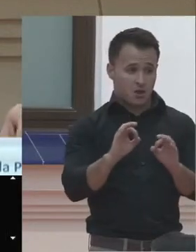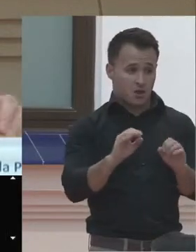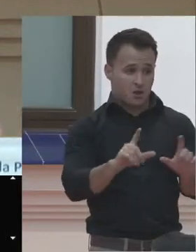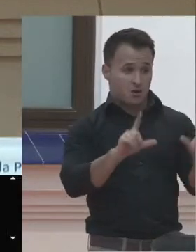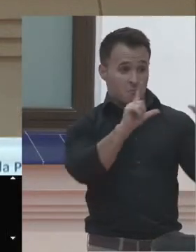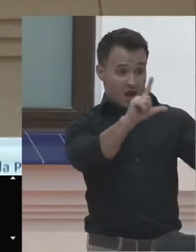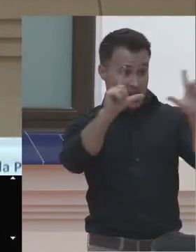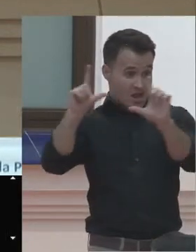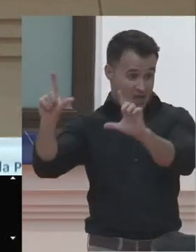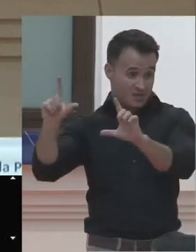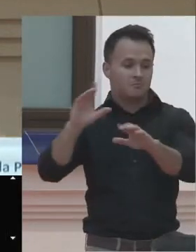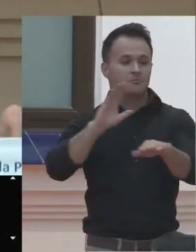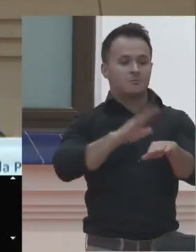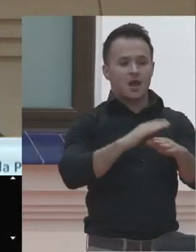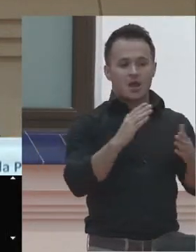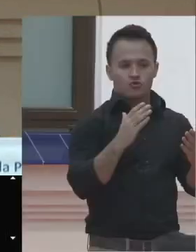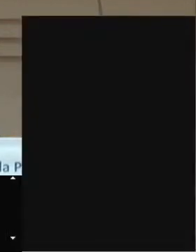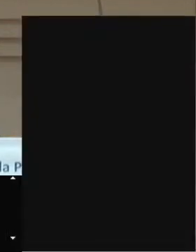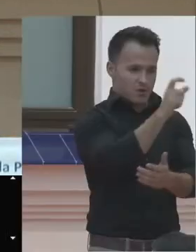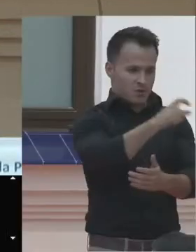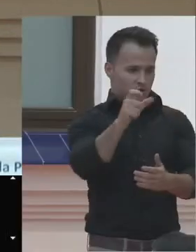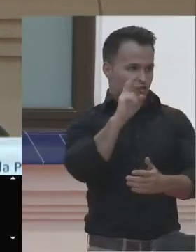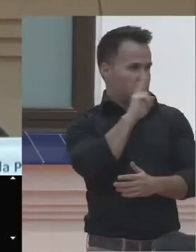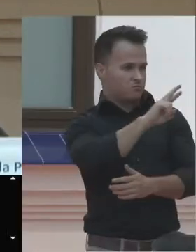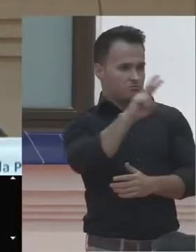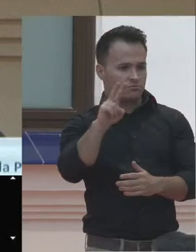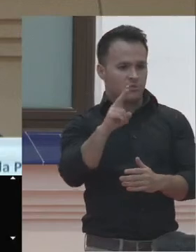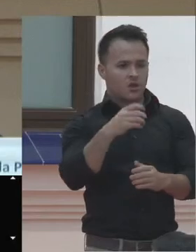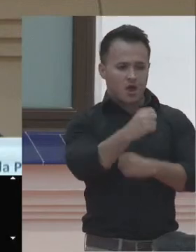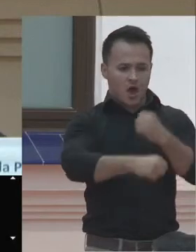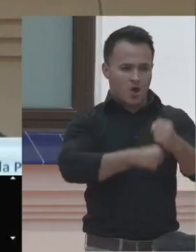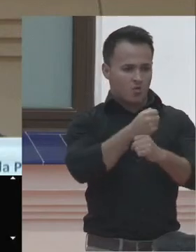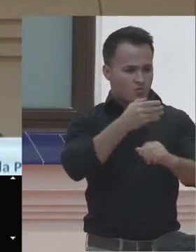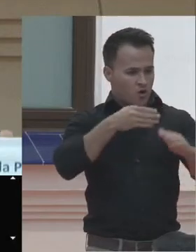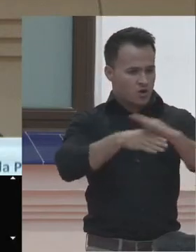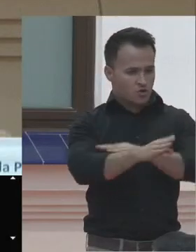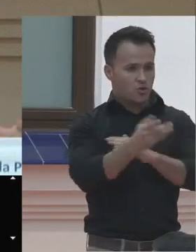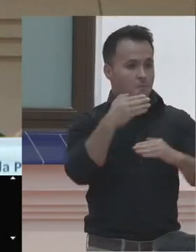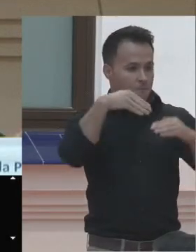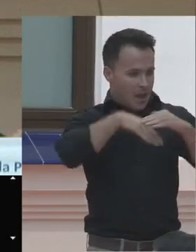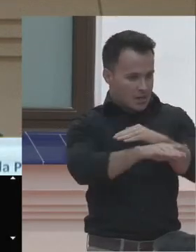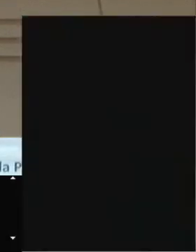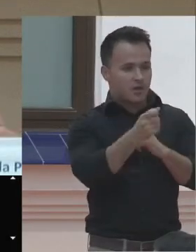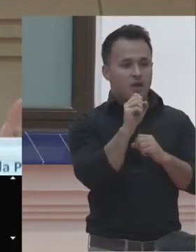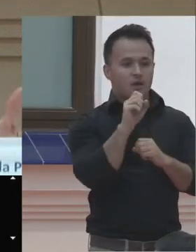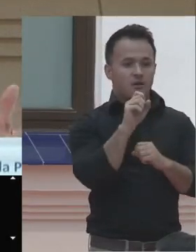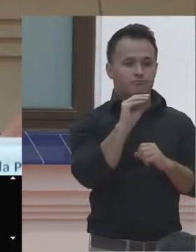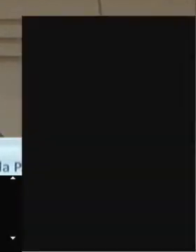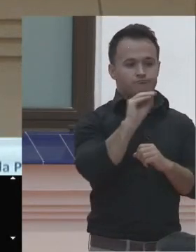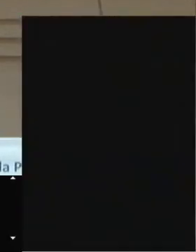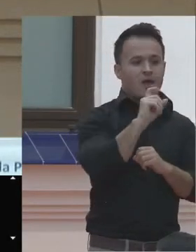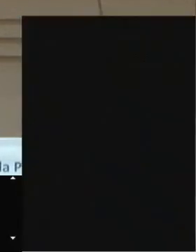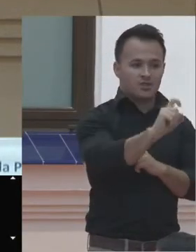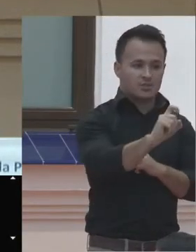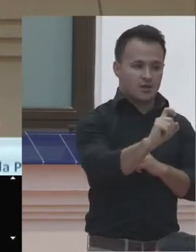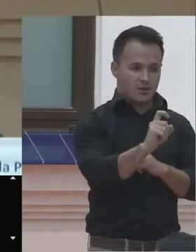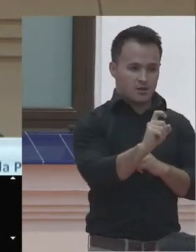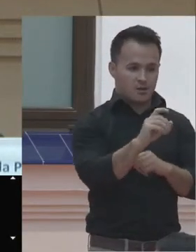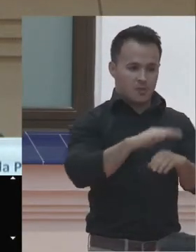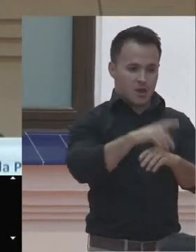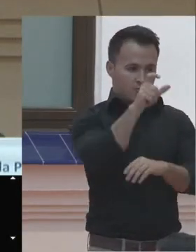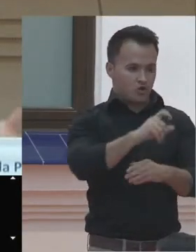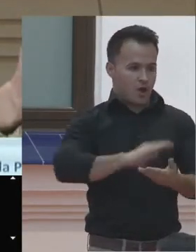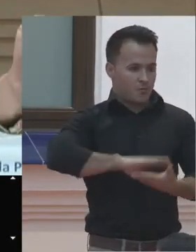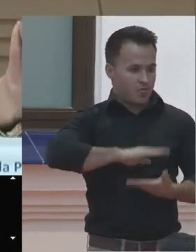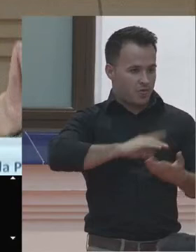en las entradas de los aeropuertos y en los parkings, que permiten avisar para que una persona con alguna